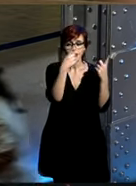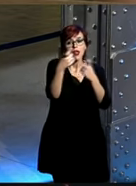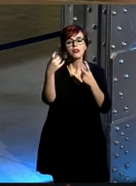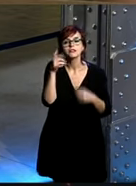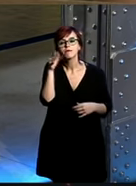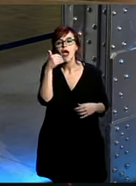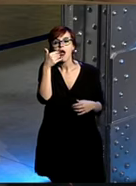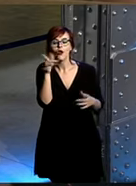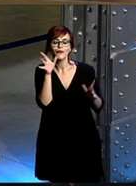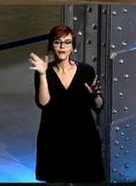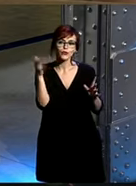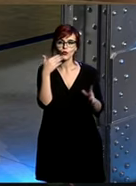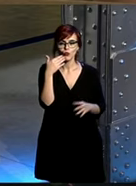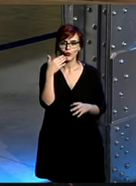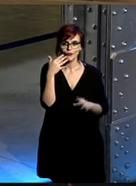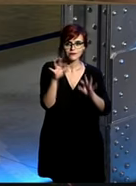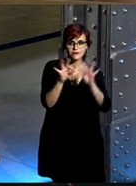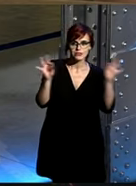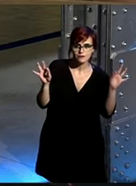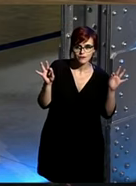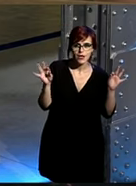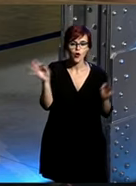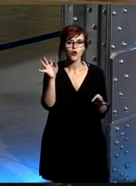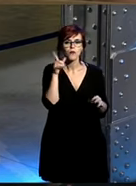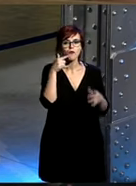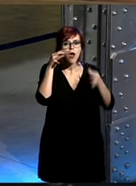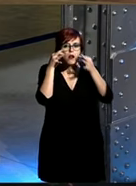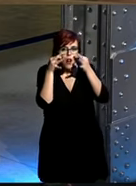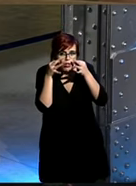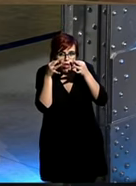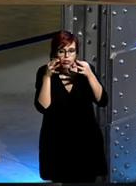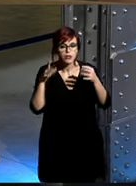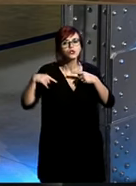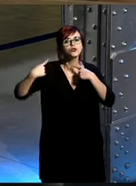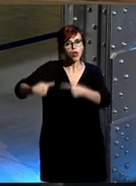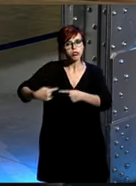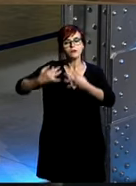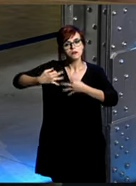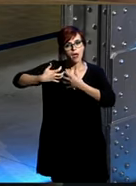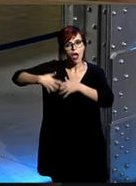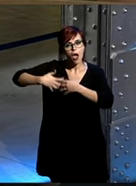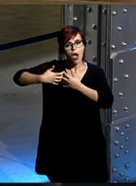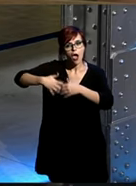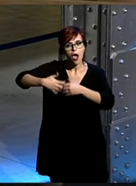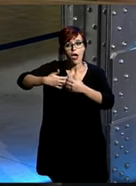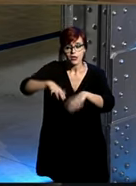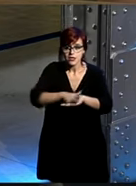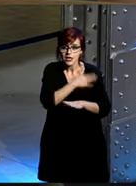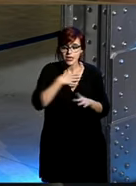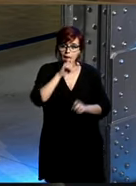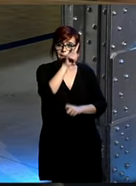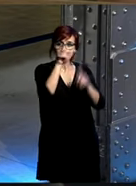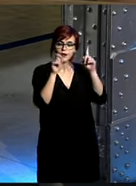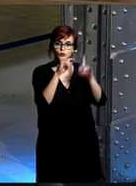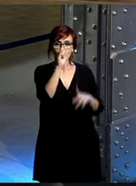no como algo simplemente que se diga, sino como una realidad que día a día va funcionando. Y le quería hacer una pregunta